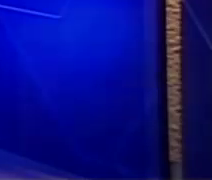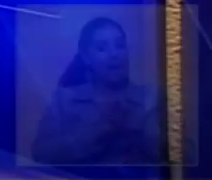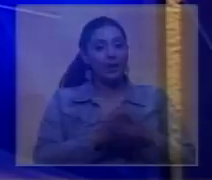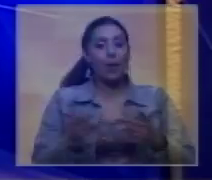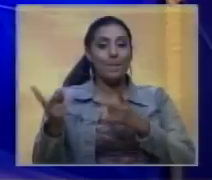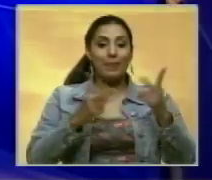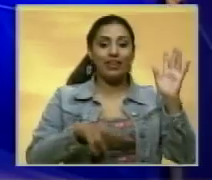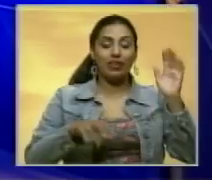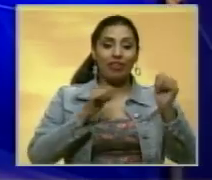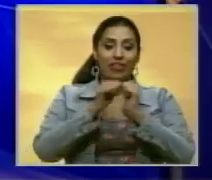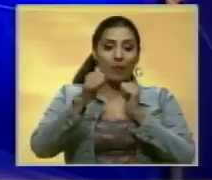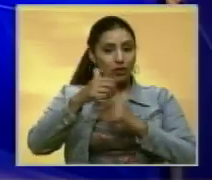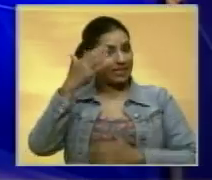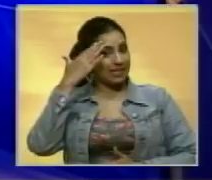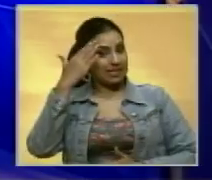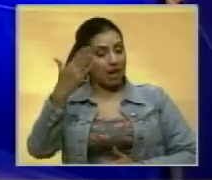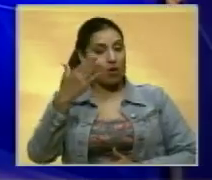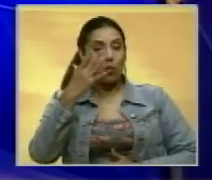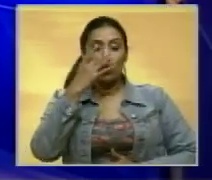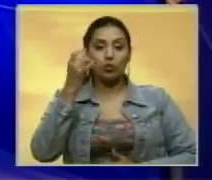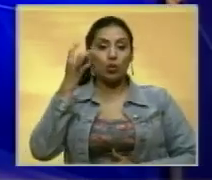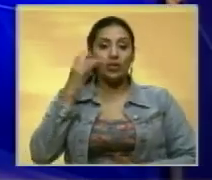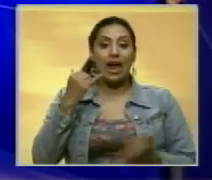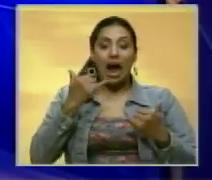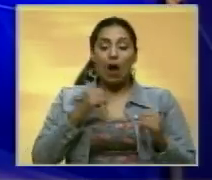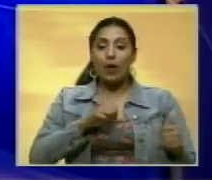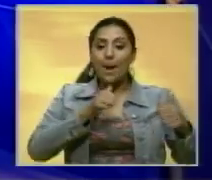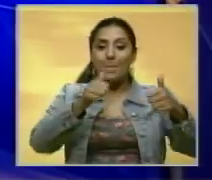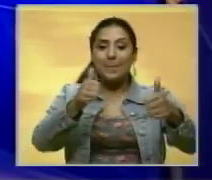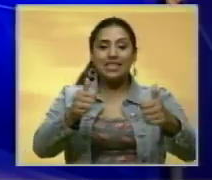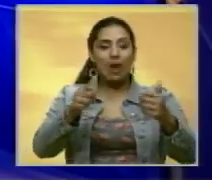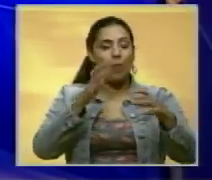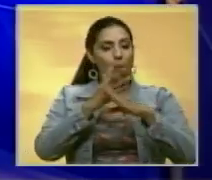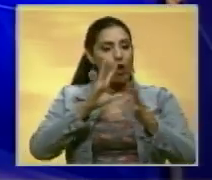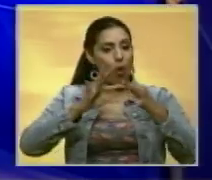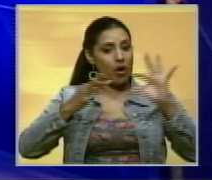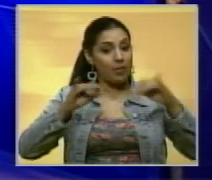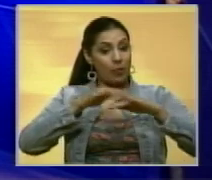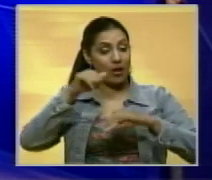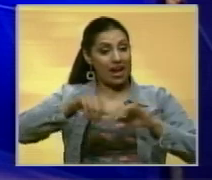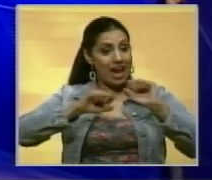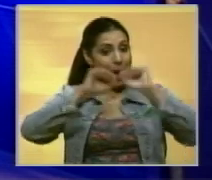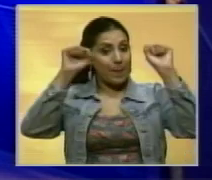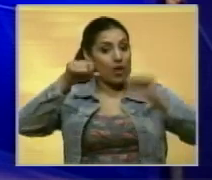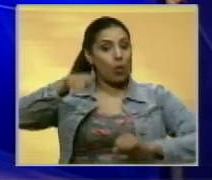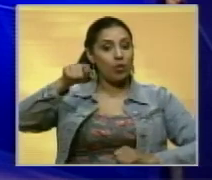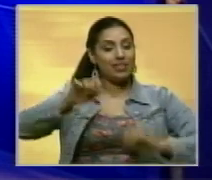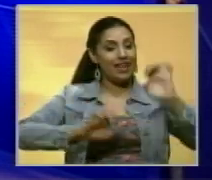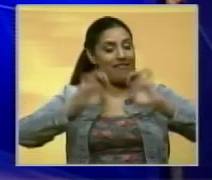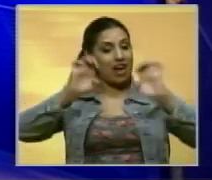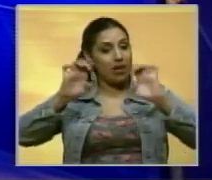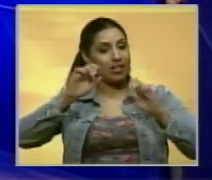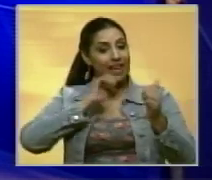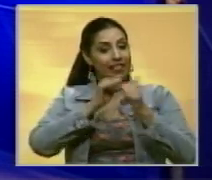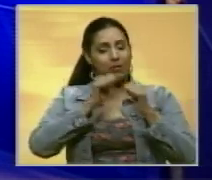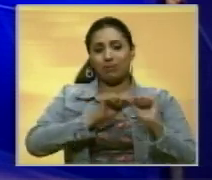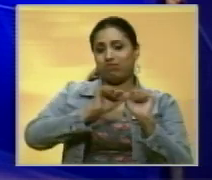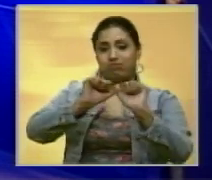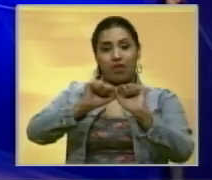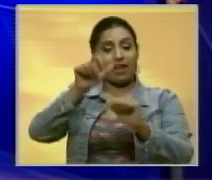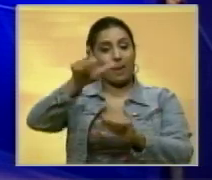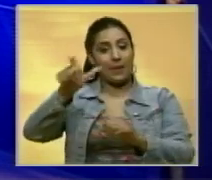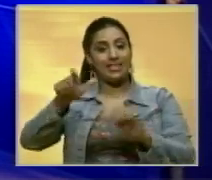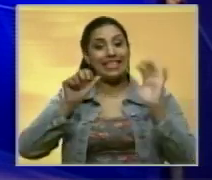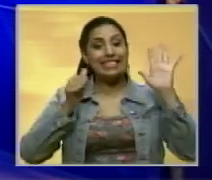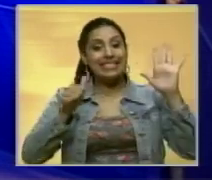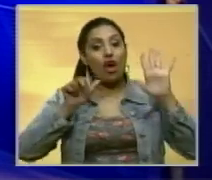Amigos, bienvenidos a los deportes. Les saluda Tony Chittadini. Comenzamos hablando de los Juegos Olímpicos porque esta mañana el Tribunal de Arbitraje Deportivo rechazó la apelación